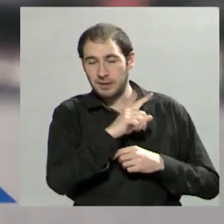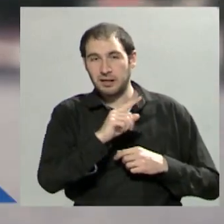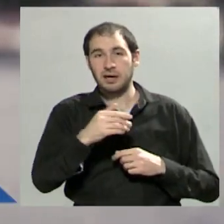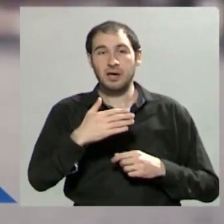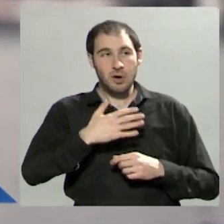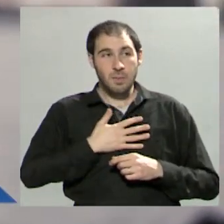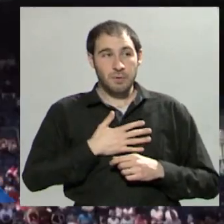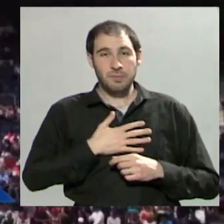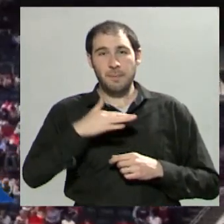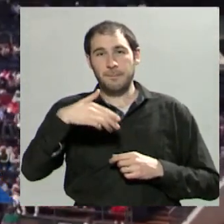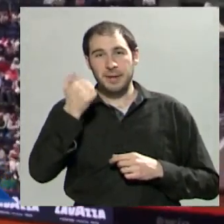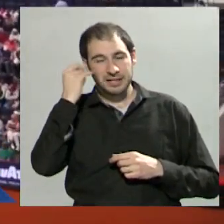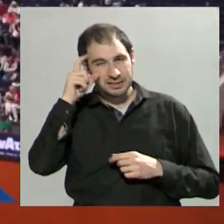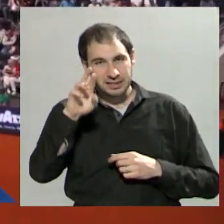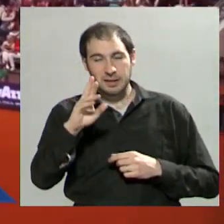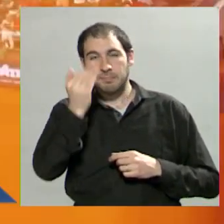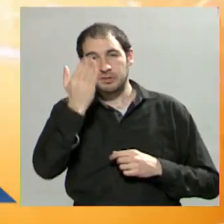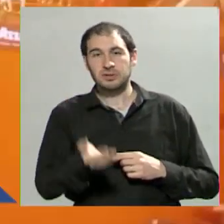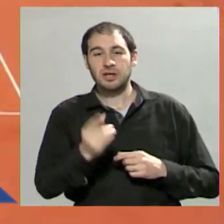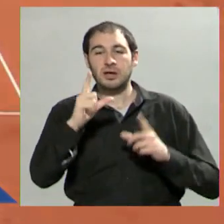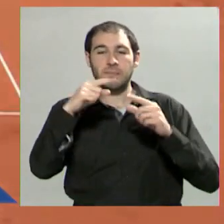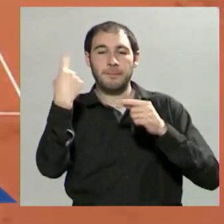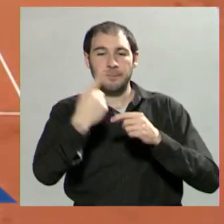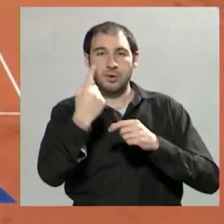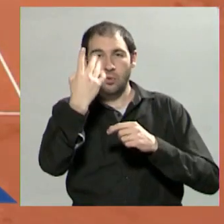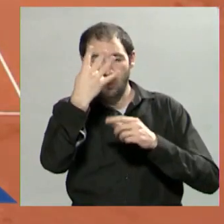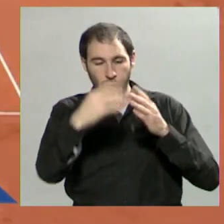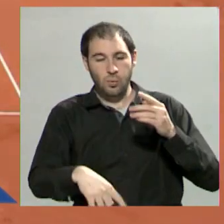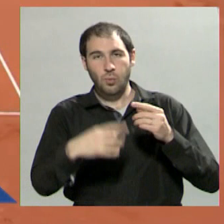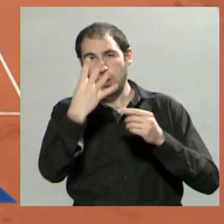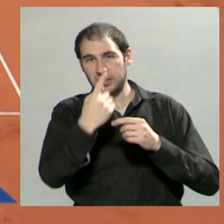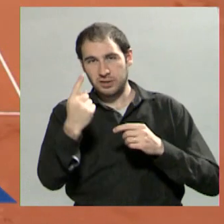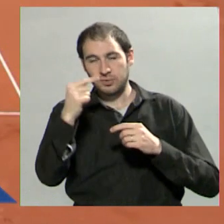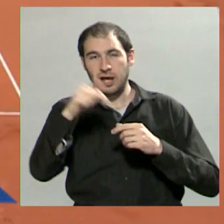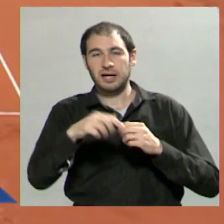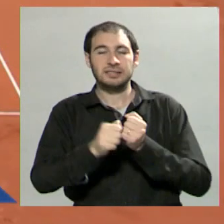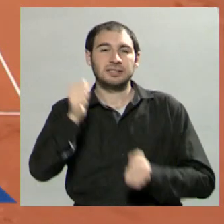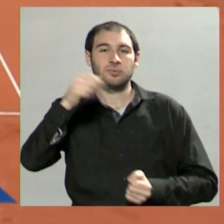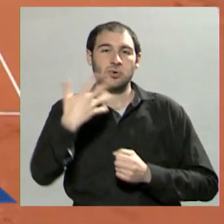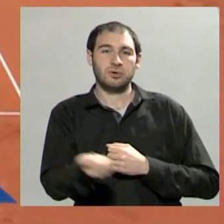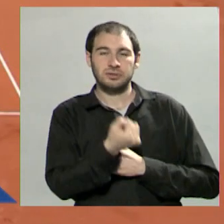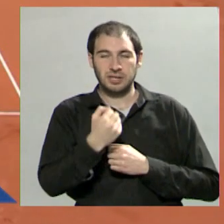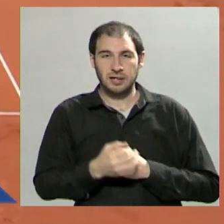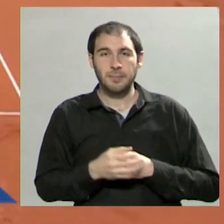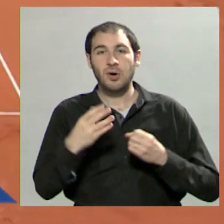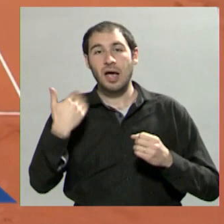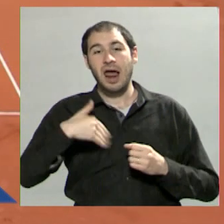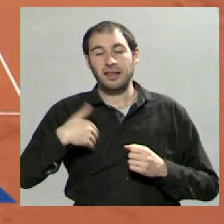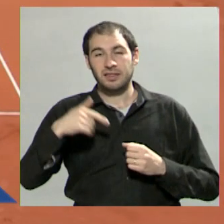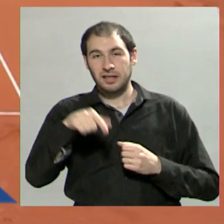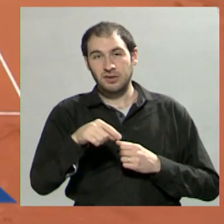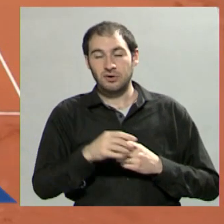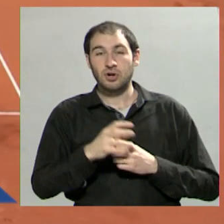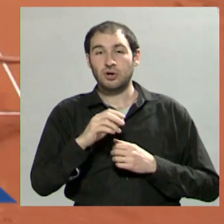nuestro, el Leo Mayer, ¿sí? El tenista número 49 a partir de hoy con el título que logró, porque el argentino, el